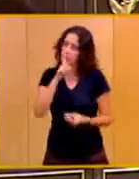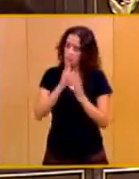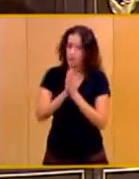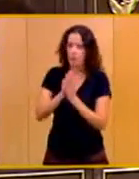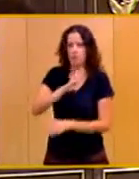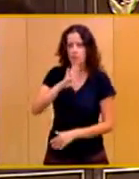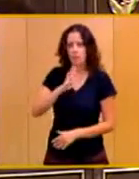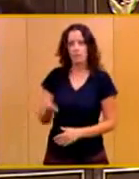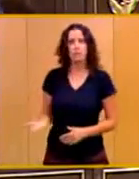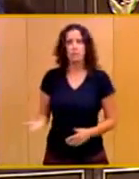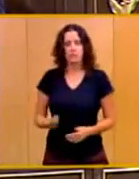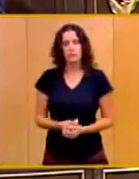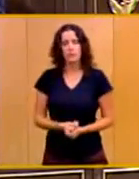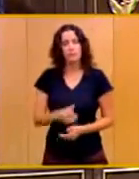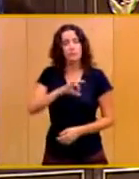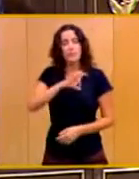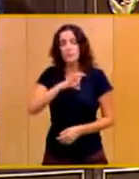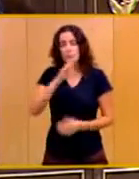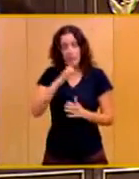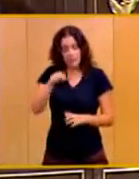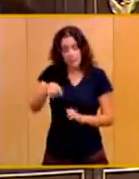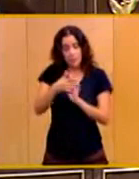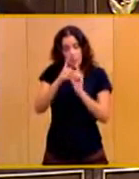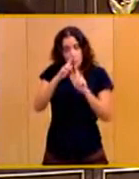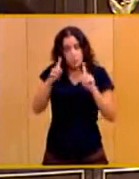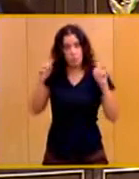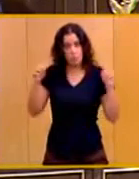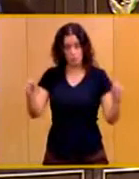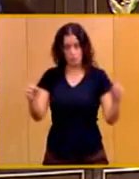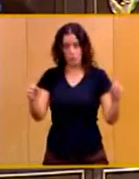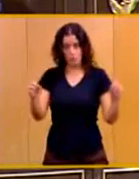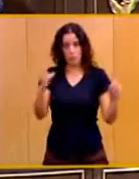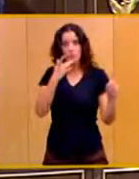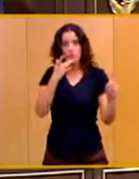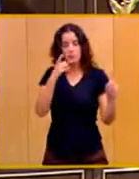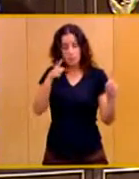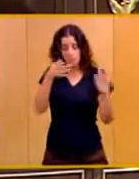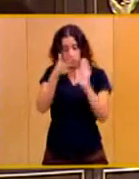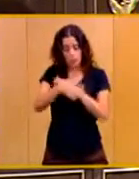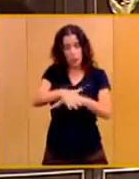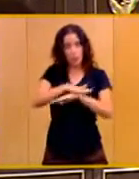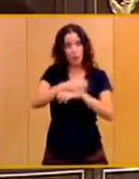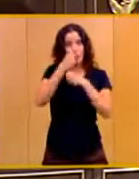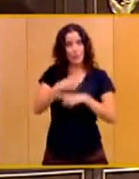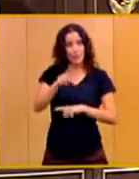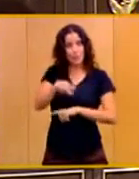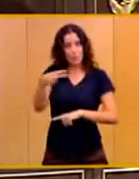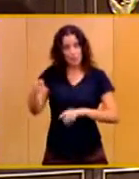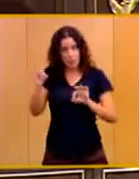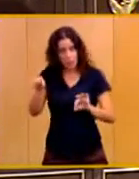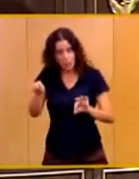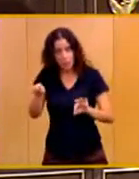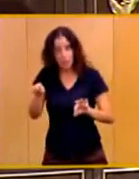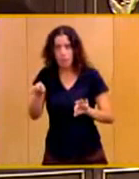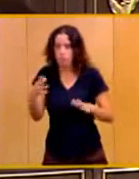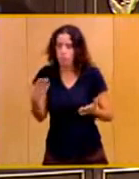Señorías, todo esto es un año. Si estos son los resultados del buen gobierno, que se me muestren cómo puede ser